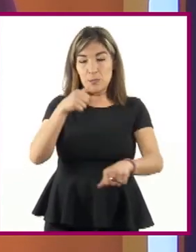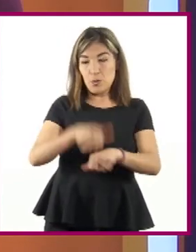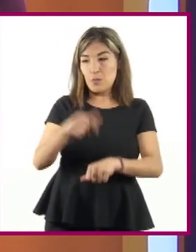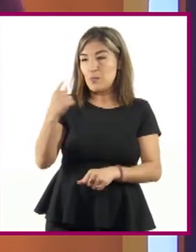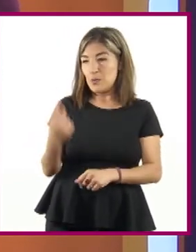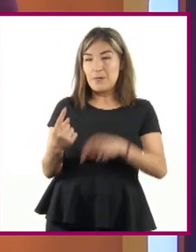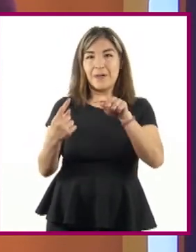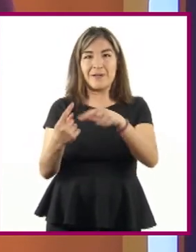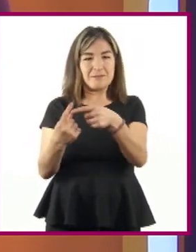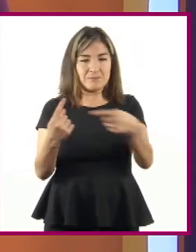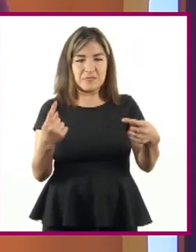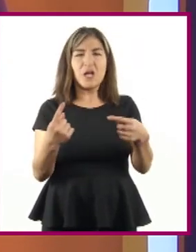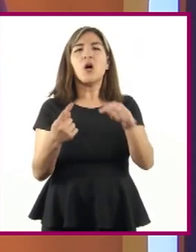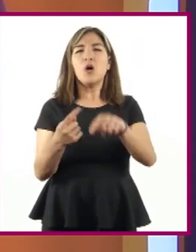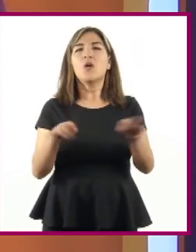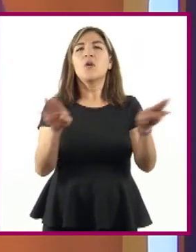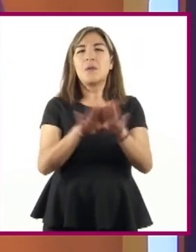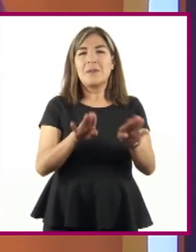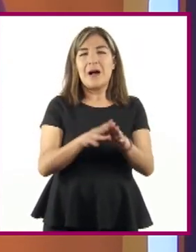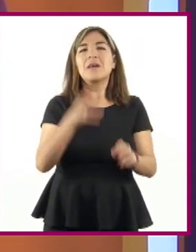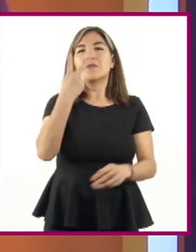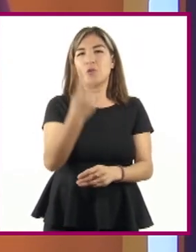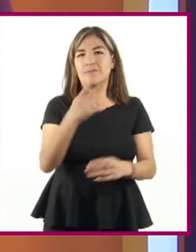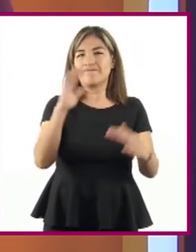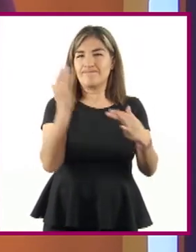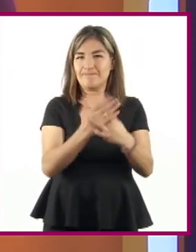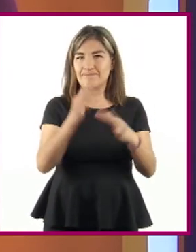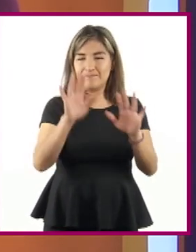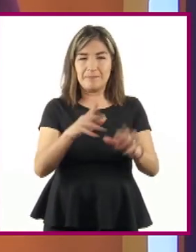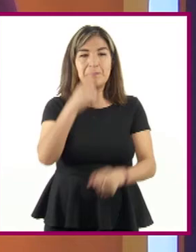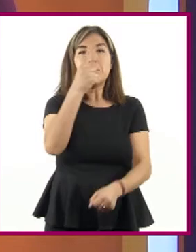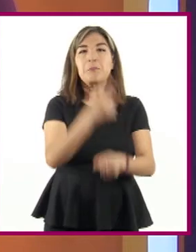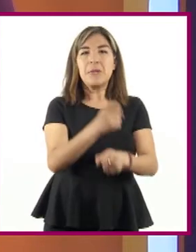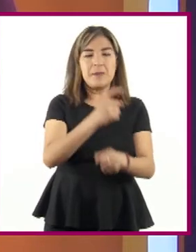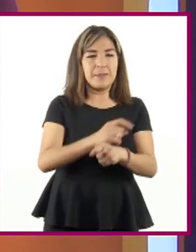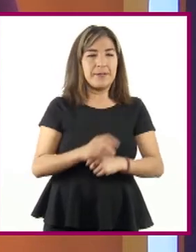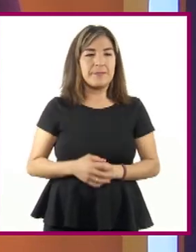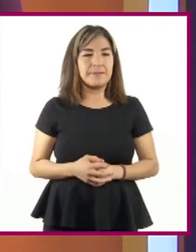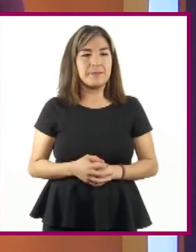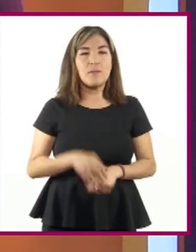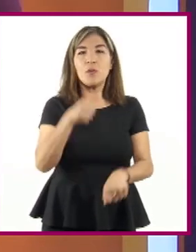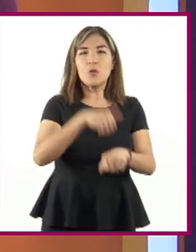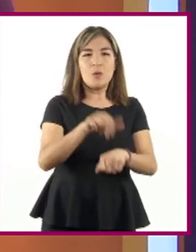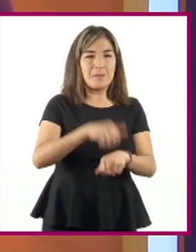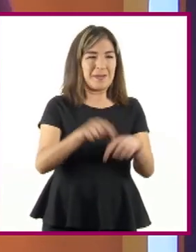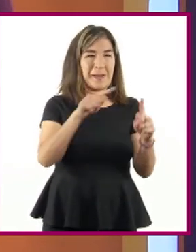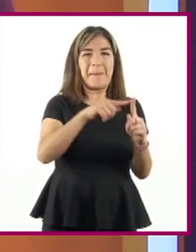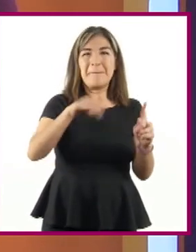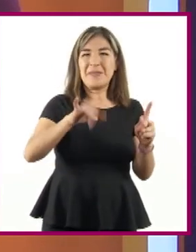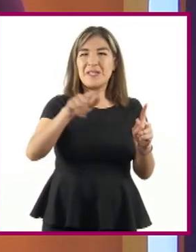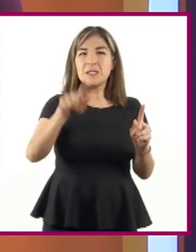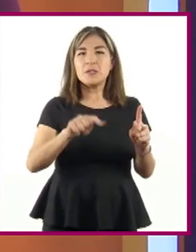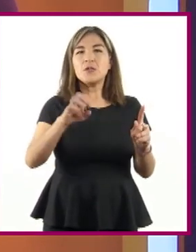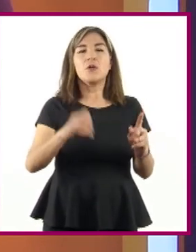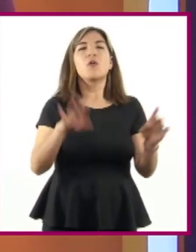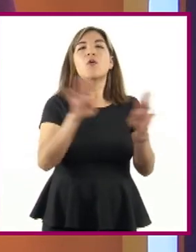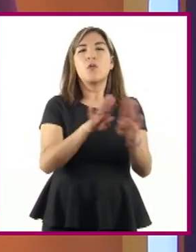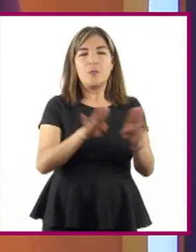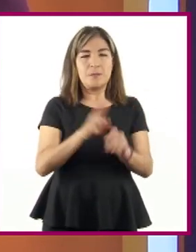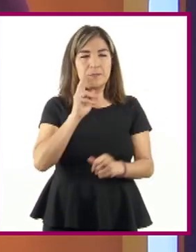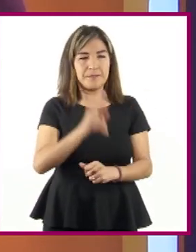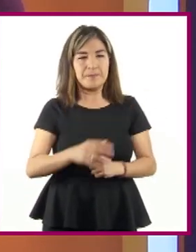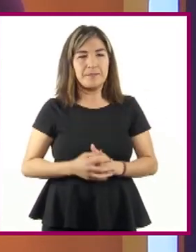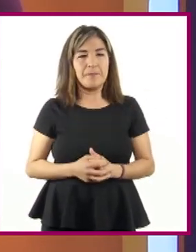entero, lo tenemos que hacer en 2 pasos. Primero, convertiremos el número mixto a fracción impropia de la siguiente